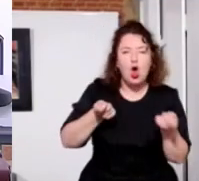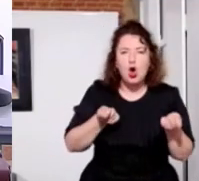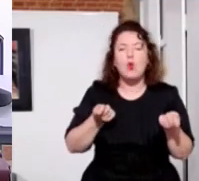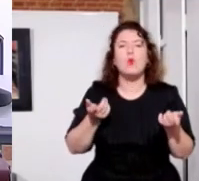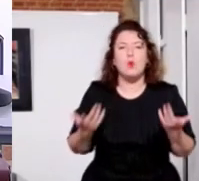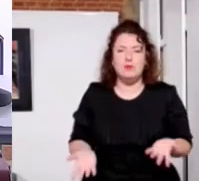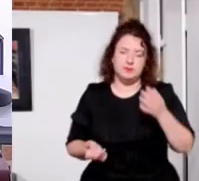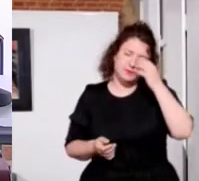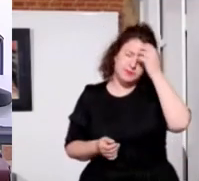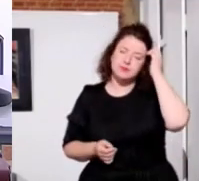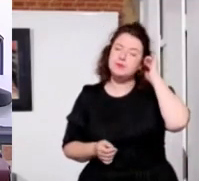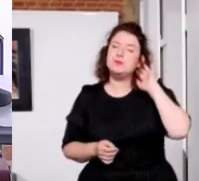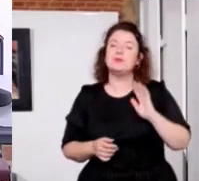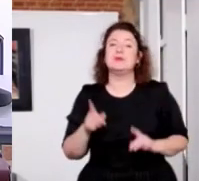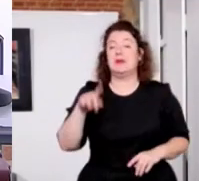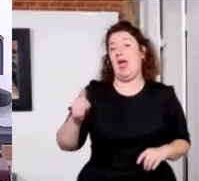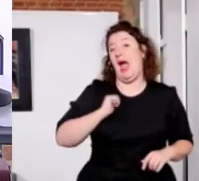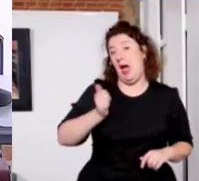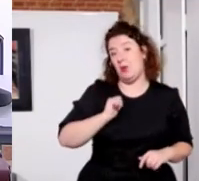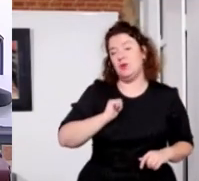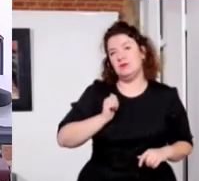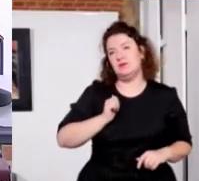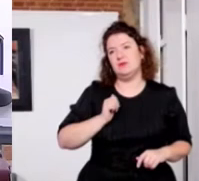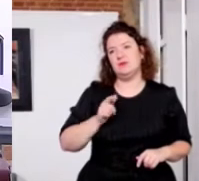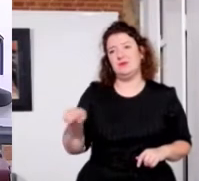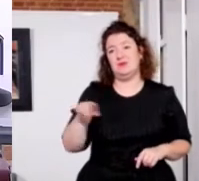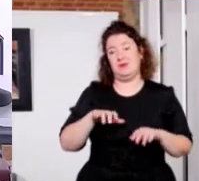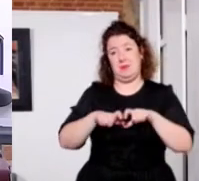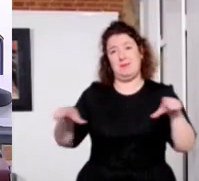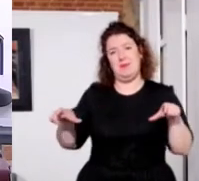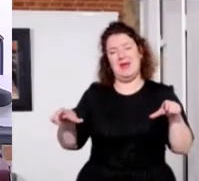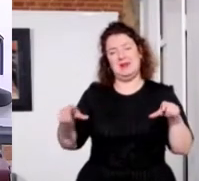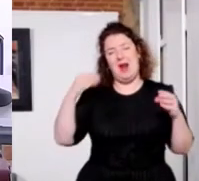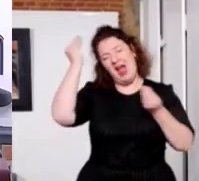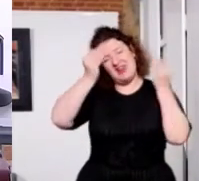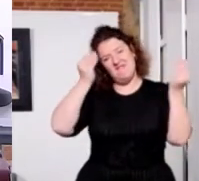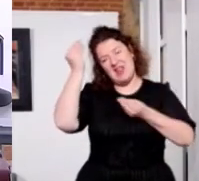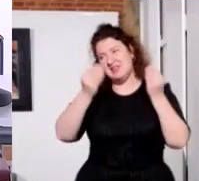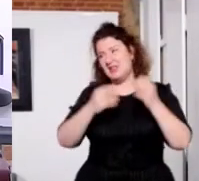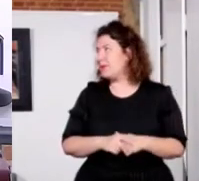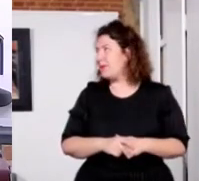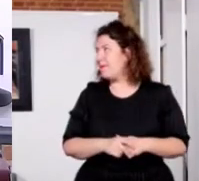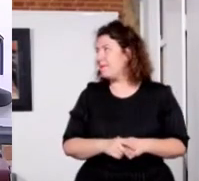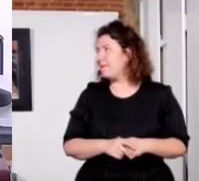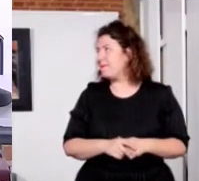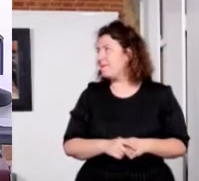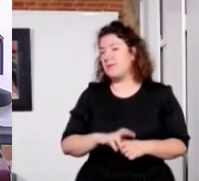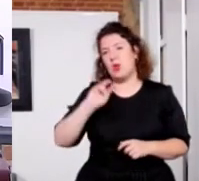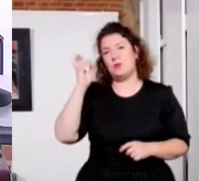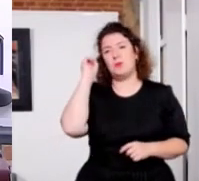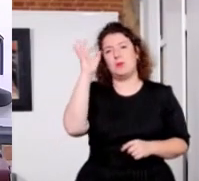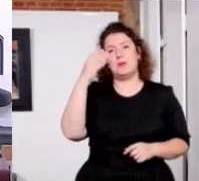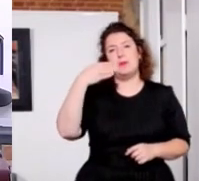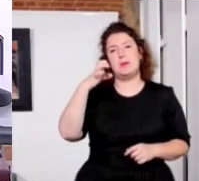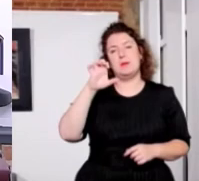acción voluntaria. Aprovechamos para que se sume a esta mesa de reflexión pues también otra ponente,